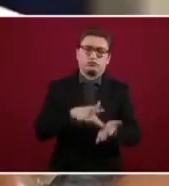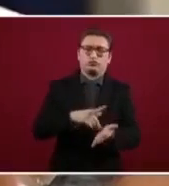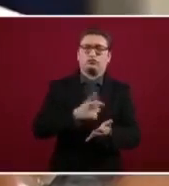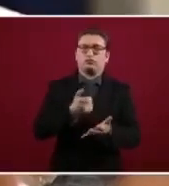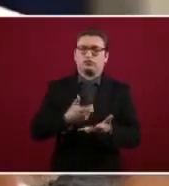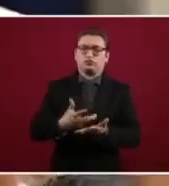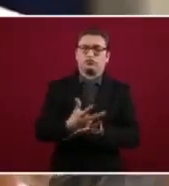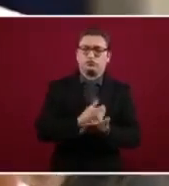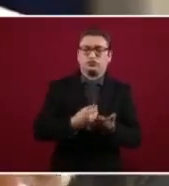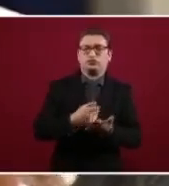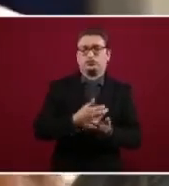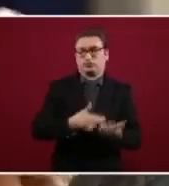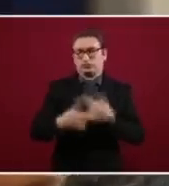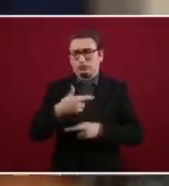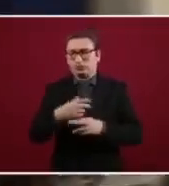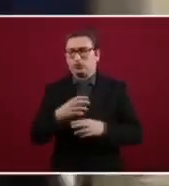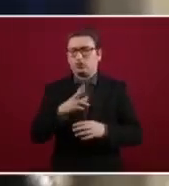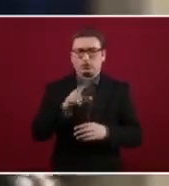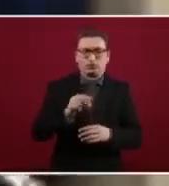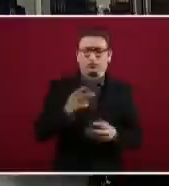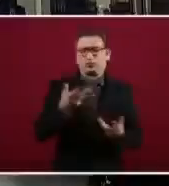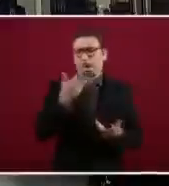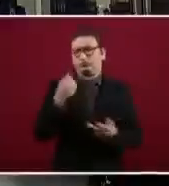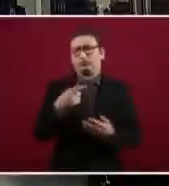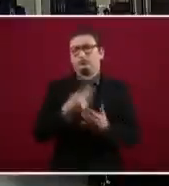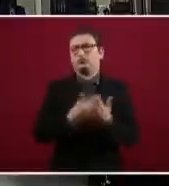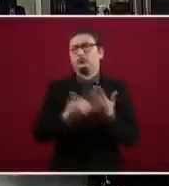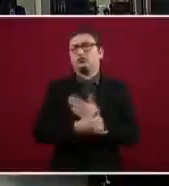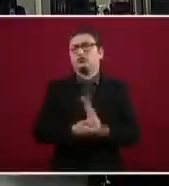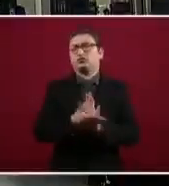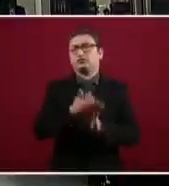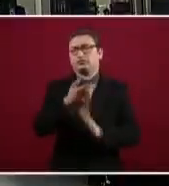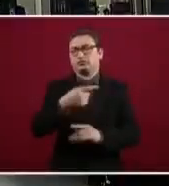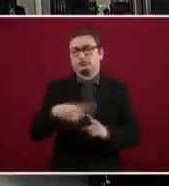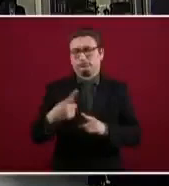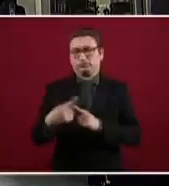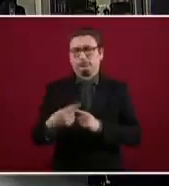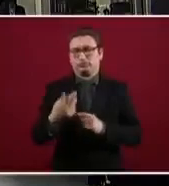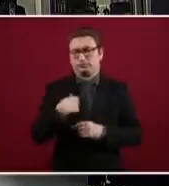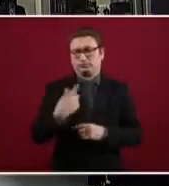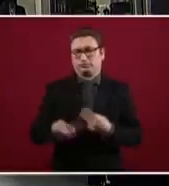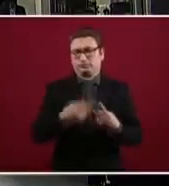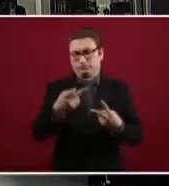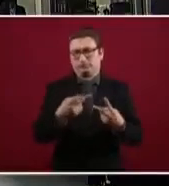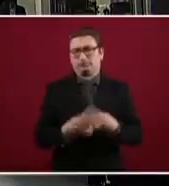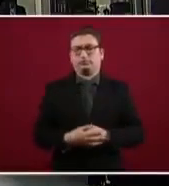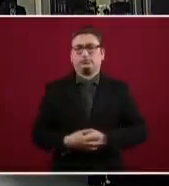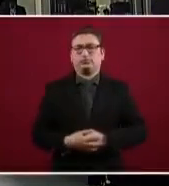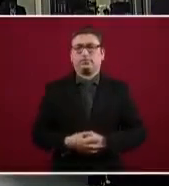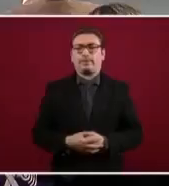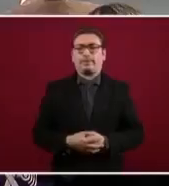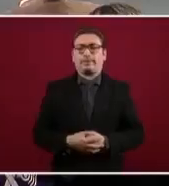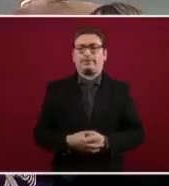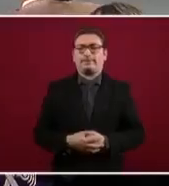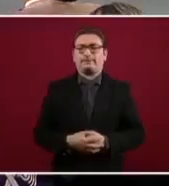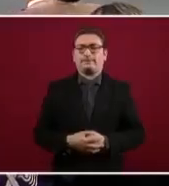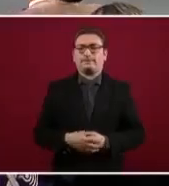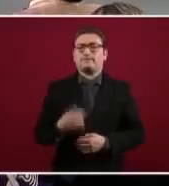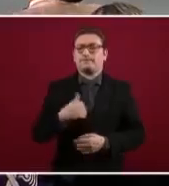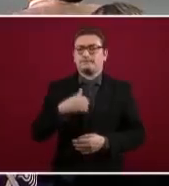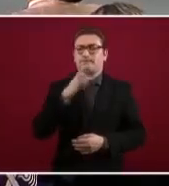recuperables para estos proyectos de infraestructura estos serían mis 200 yo te